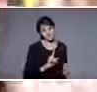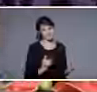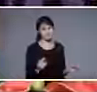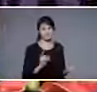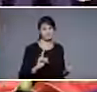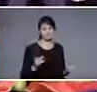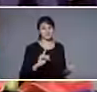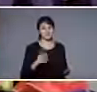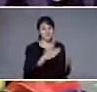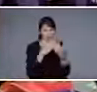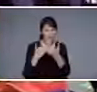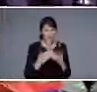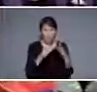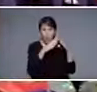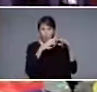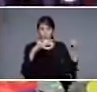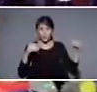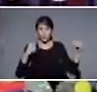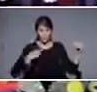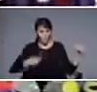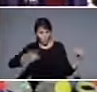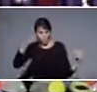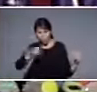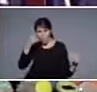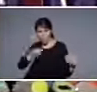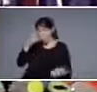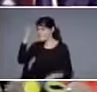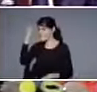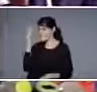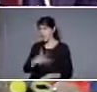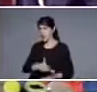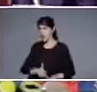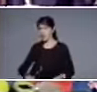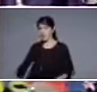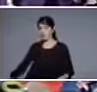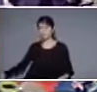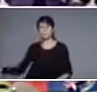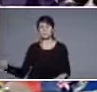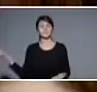ideal. Los estudios universitarios son mucho dinero.